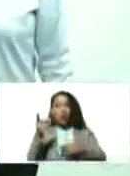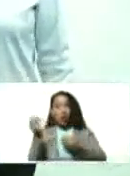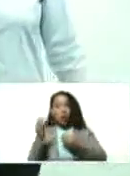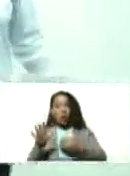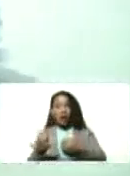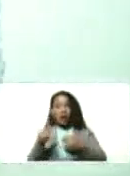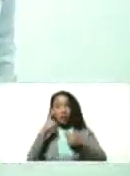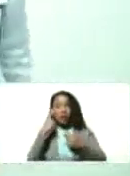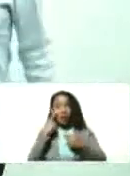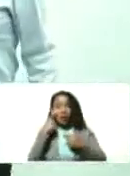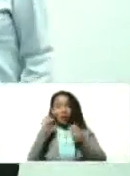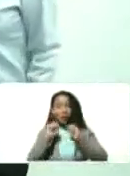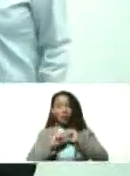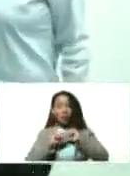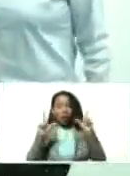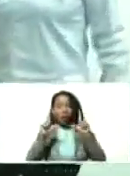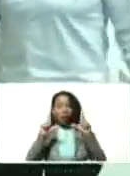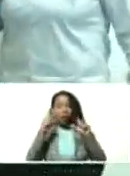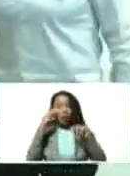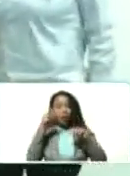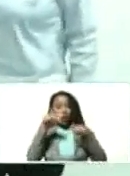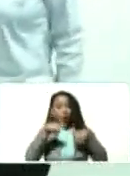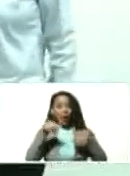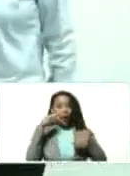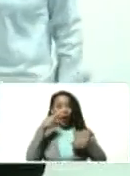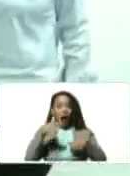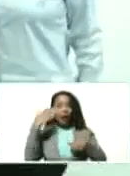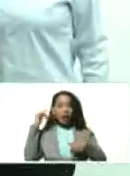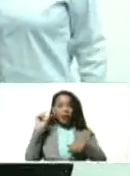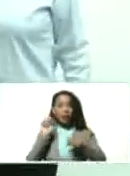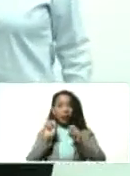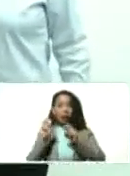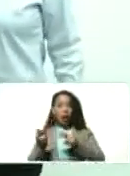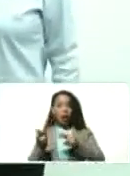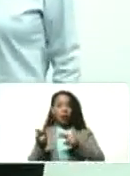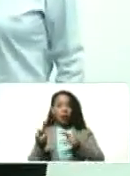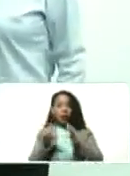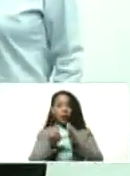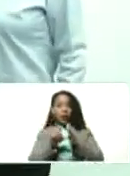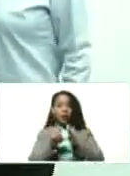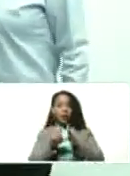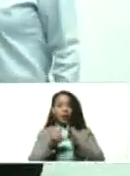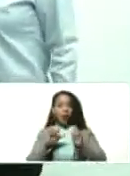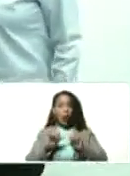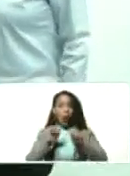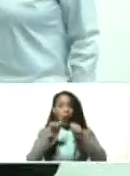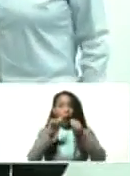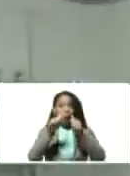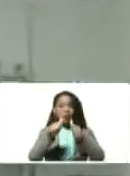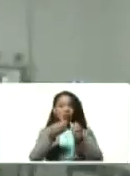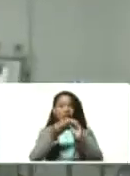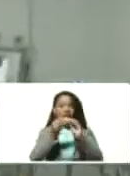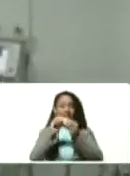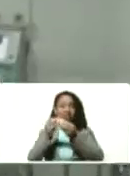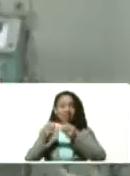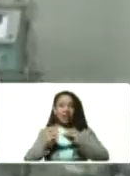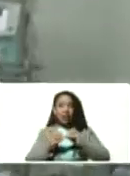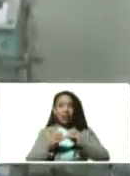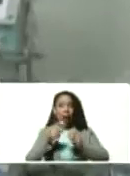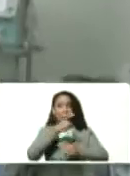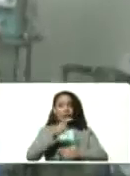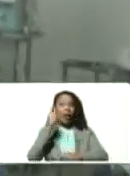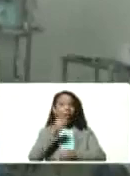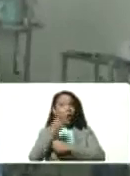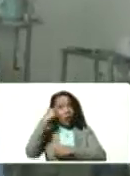realmente impresionante. Estoy impactada de lo que estamos viendo, lo que vimos en esa oportunidad, donde estábamos apenas empezando las reparaciones. La gente debe recordar